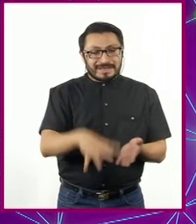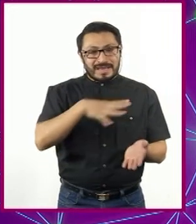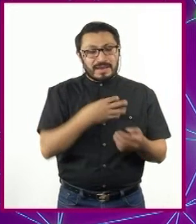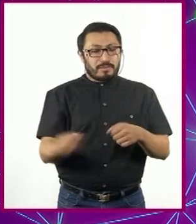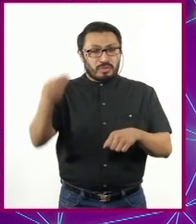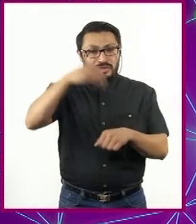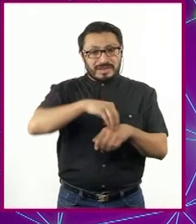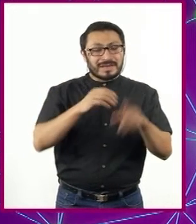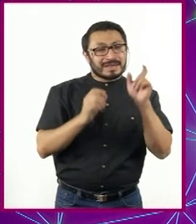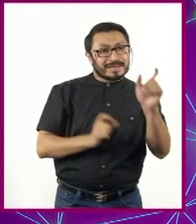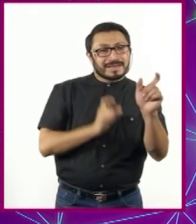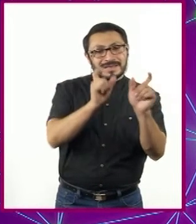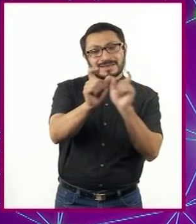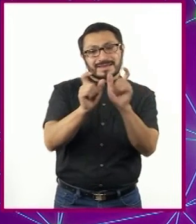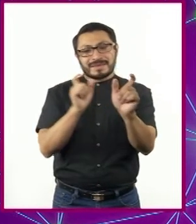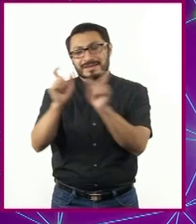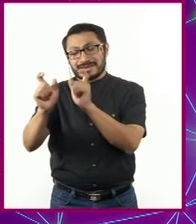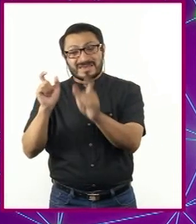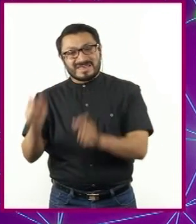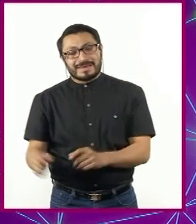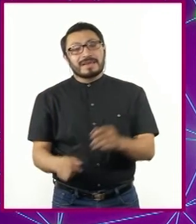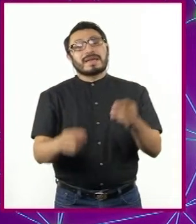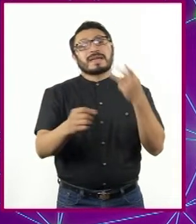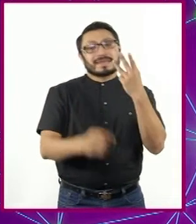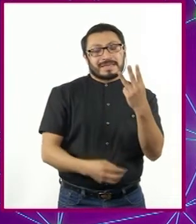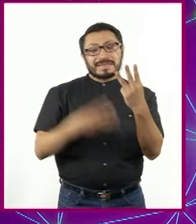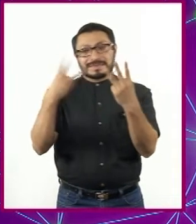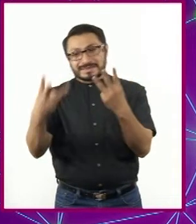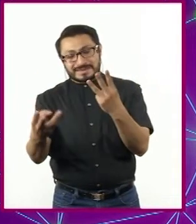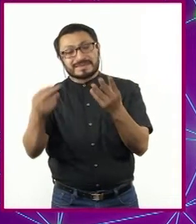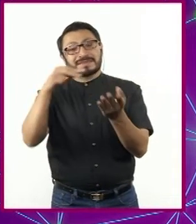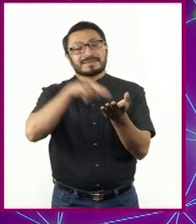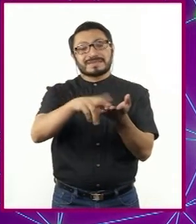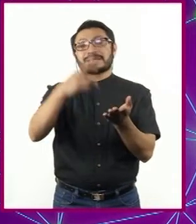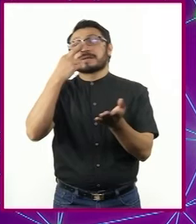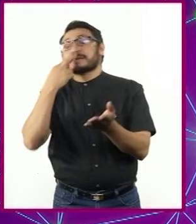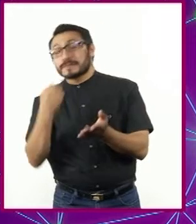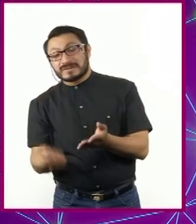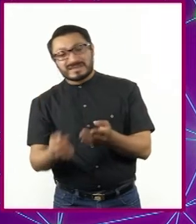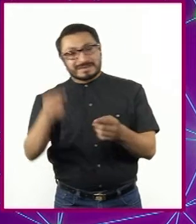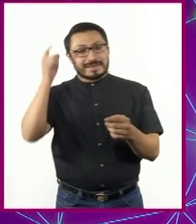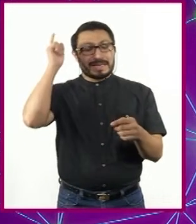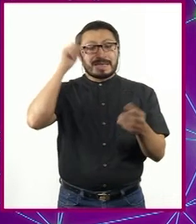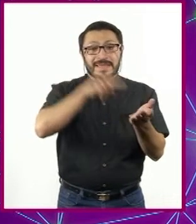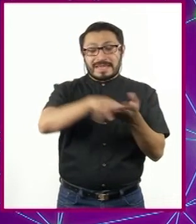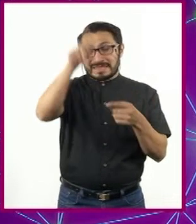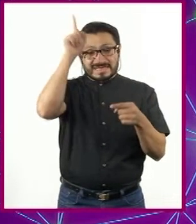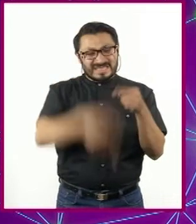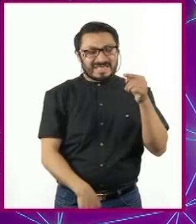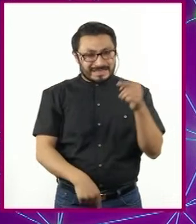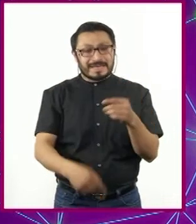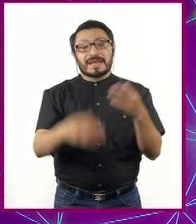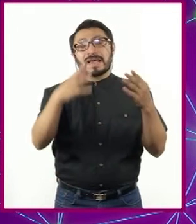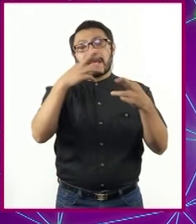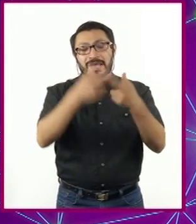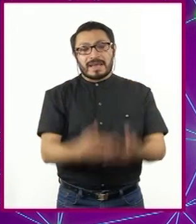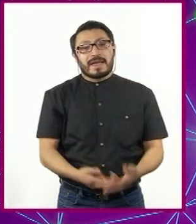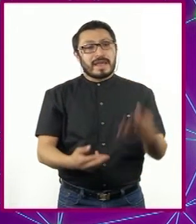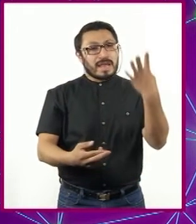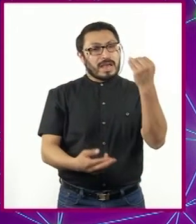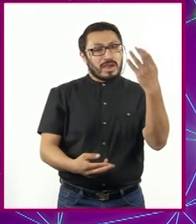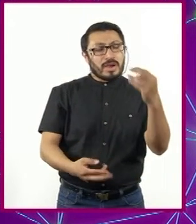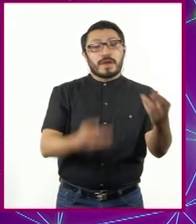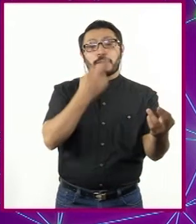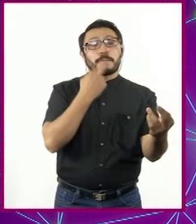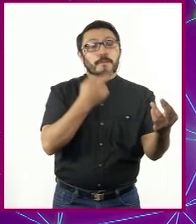de fichas rojas y negras y tachamos las 3 fichas negras del sustraendo, quedando 9 fichas rojas. En